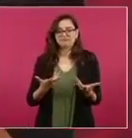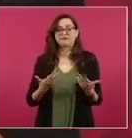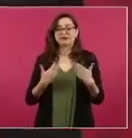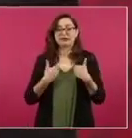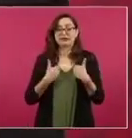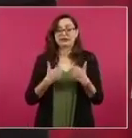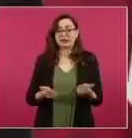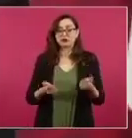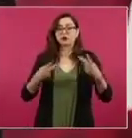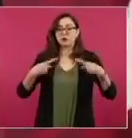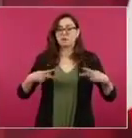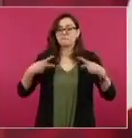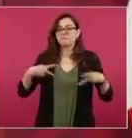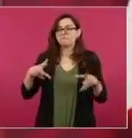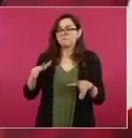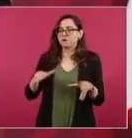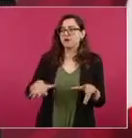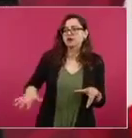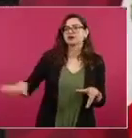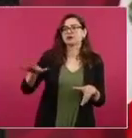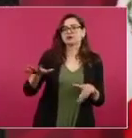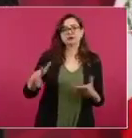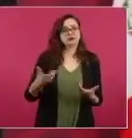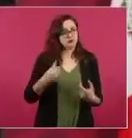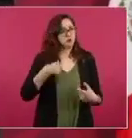planteando, pues es ahora,